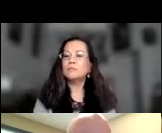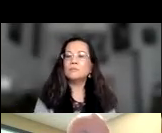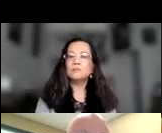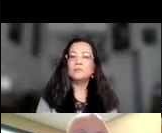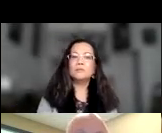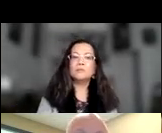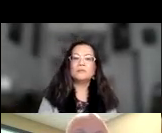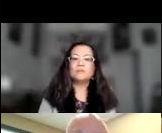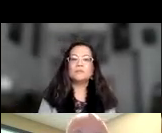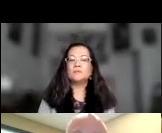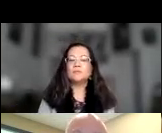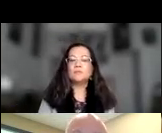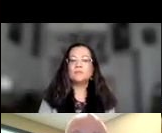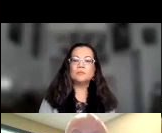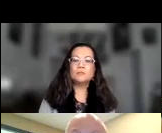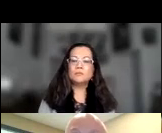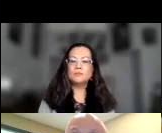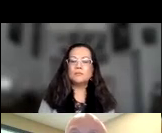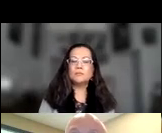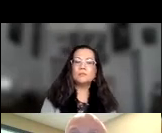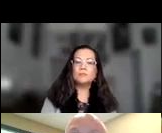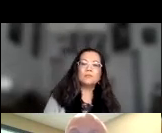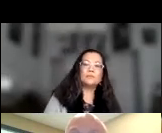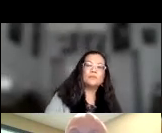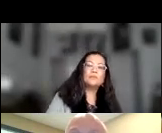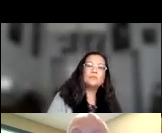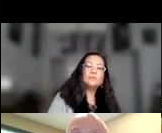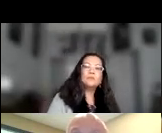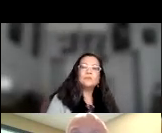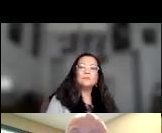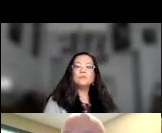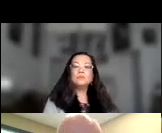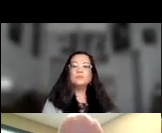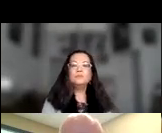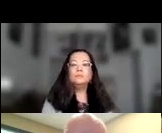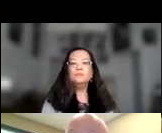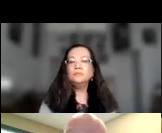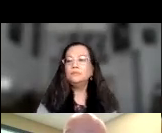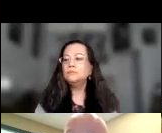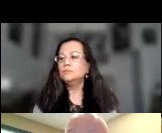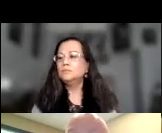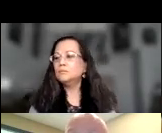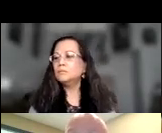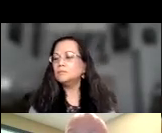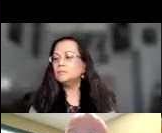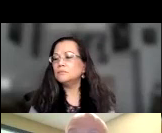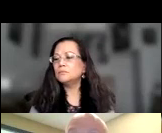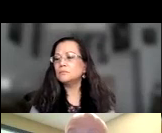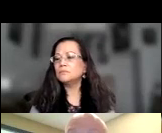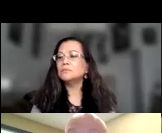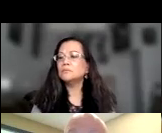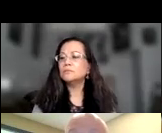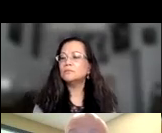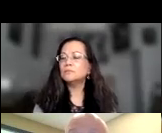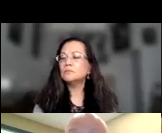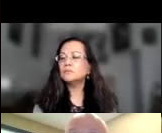dos proposiciones de este ciclo, lo cual es una tarifa de aumento